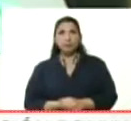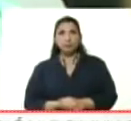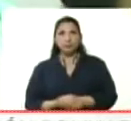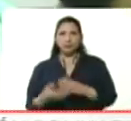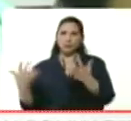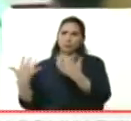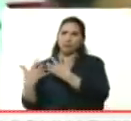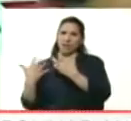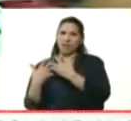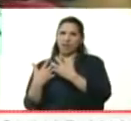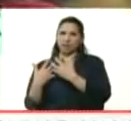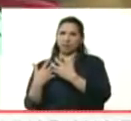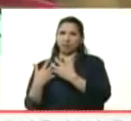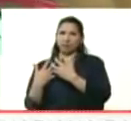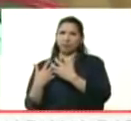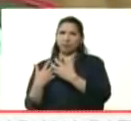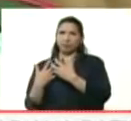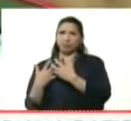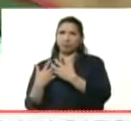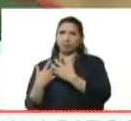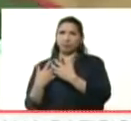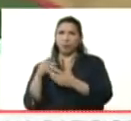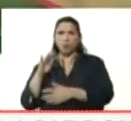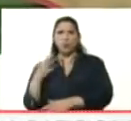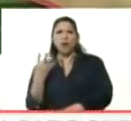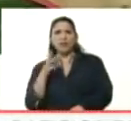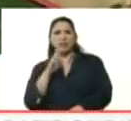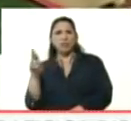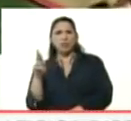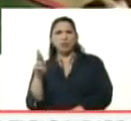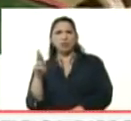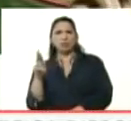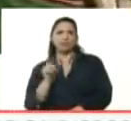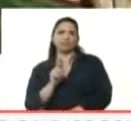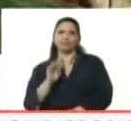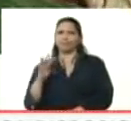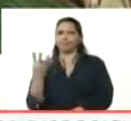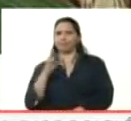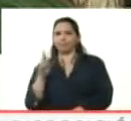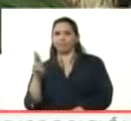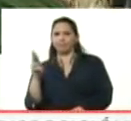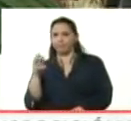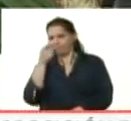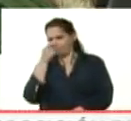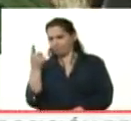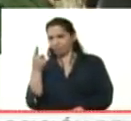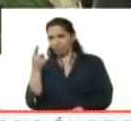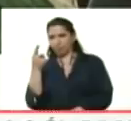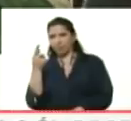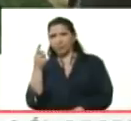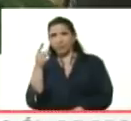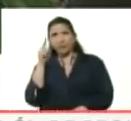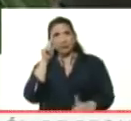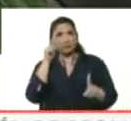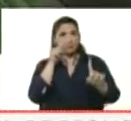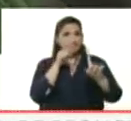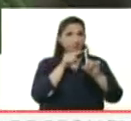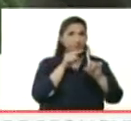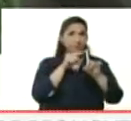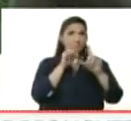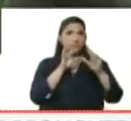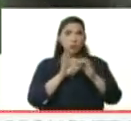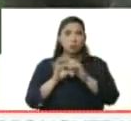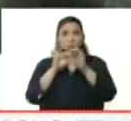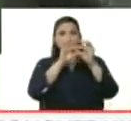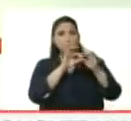cuarta. Si es la cuarta, no es. Pero la idea, más allá de eso, Geraldine, es la unión de los pueblos.